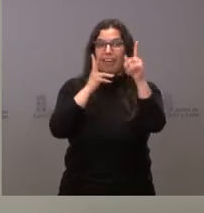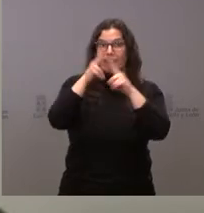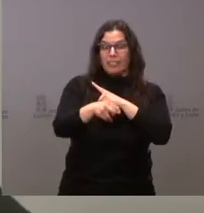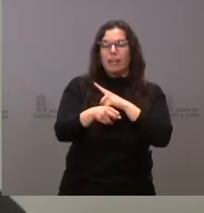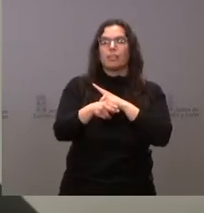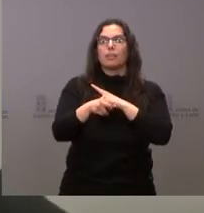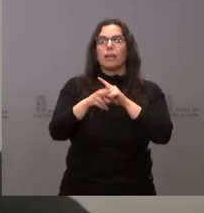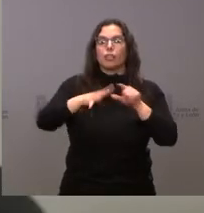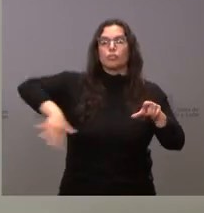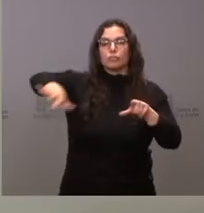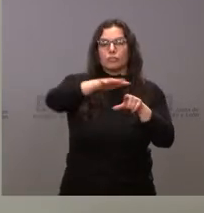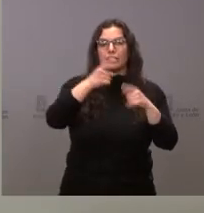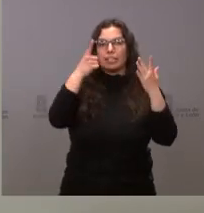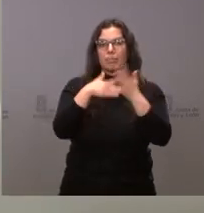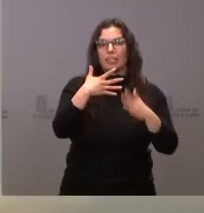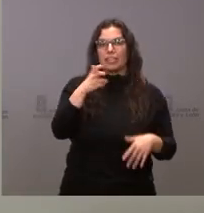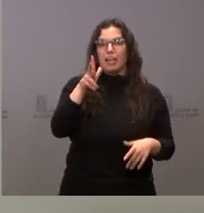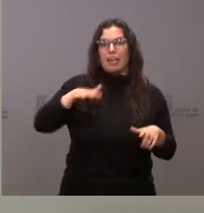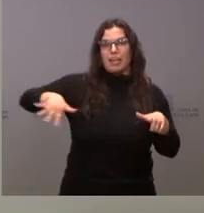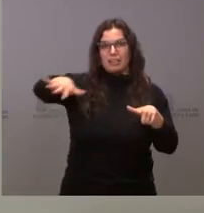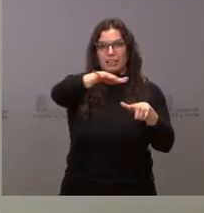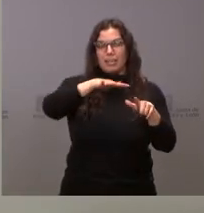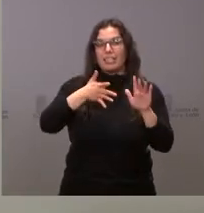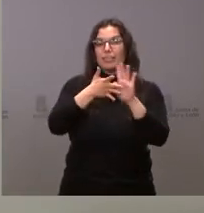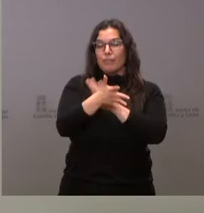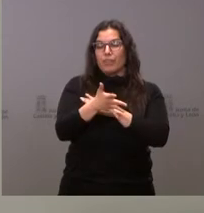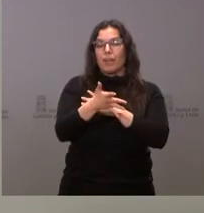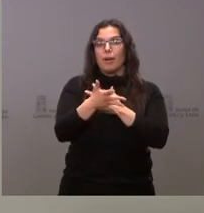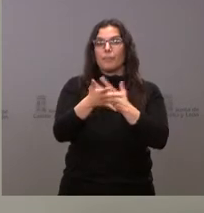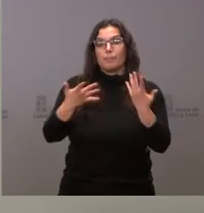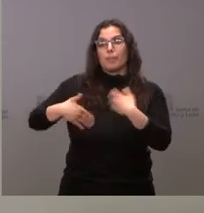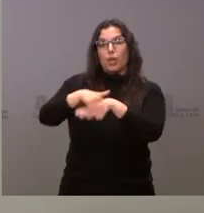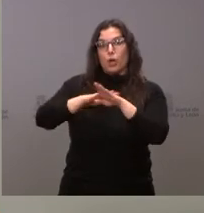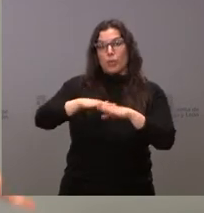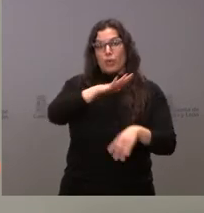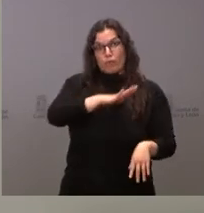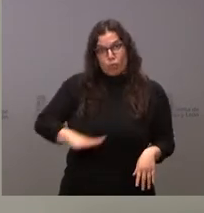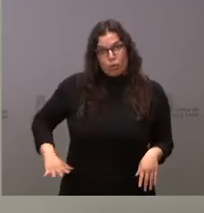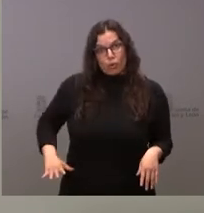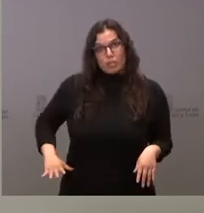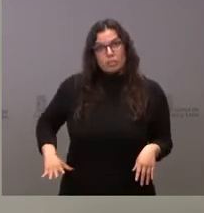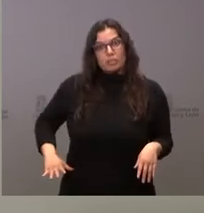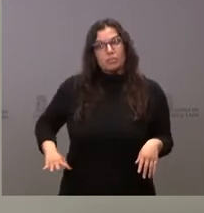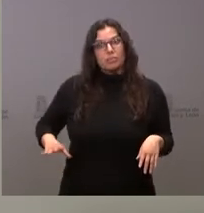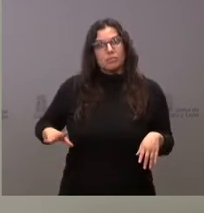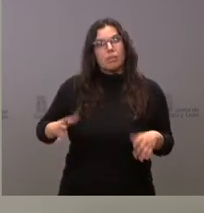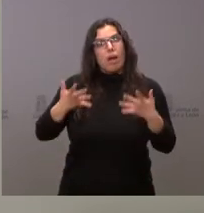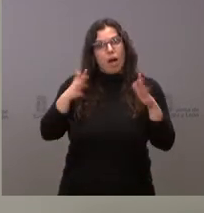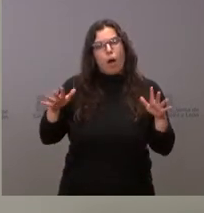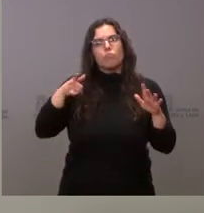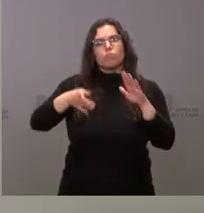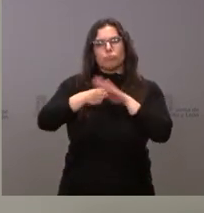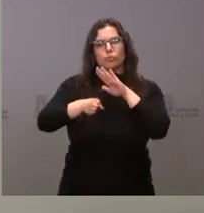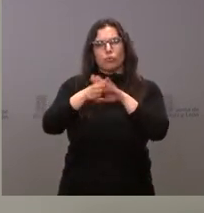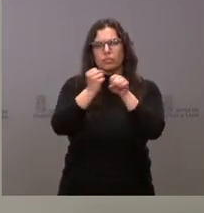hectáreas estamos hablando de que aún el gobierno en funciones sigue garantizando estas tareas